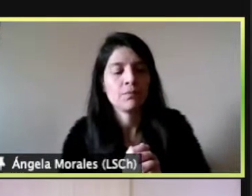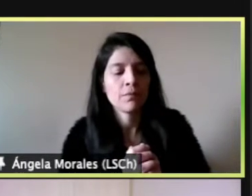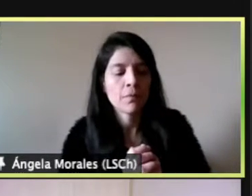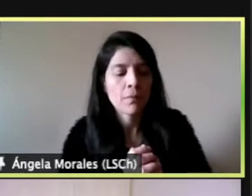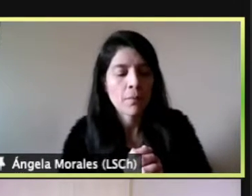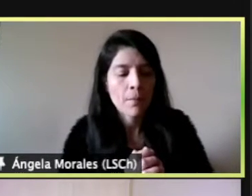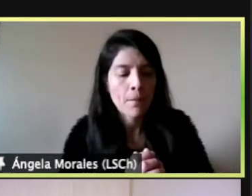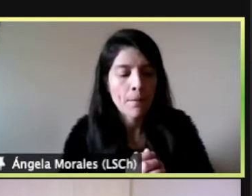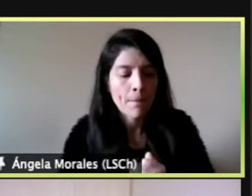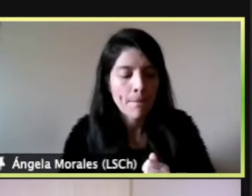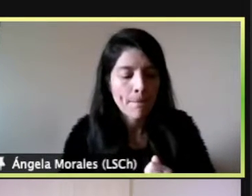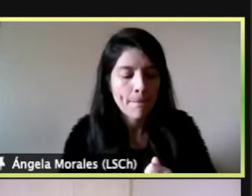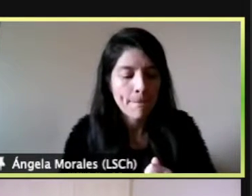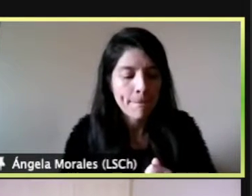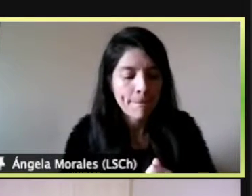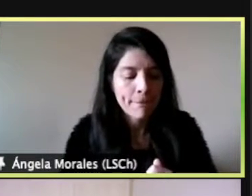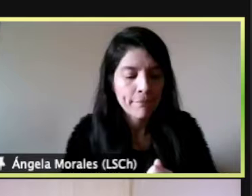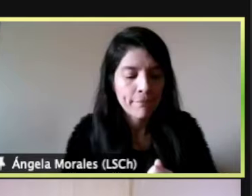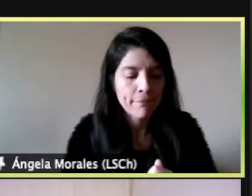del